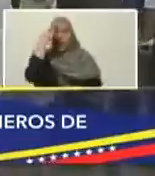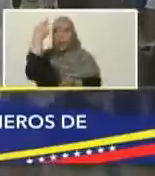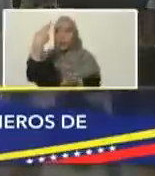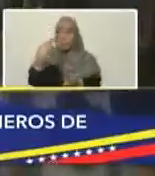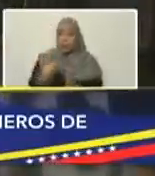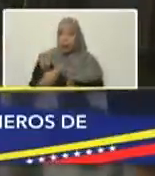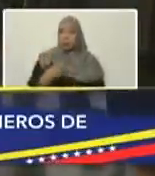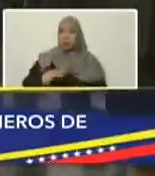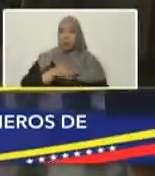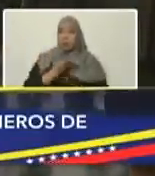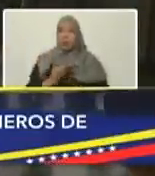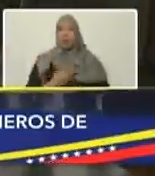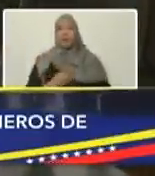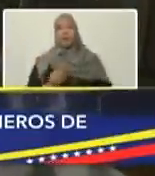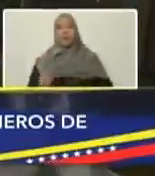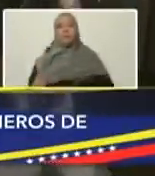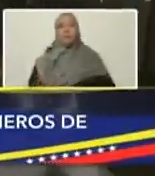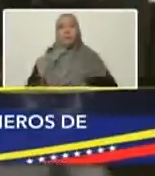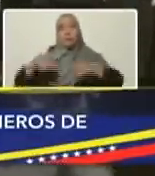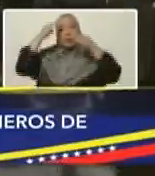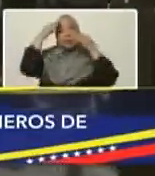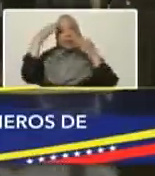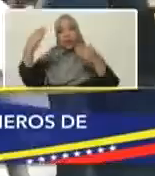de resistencia de nuestra patria.